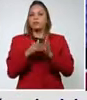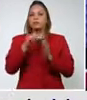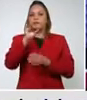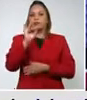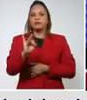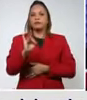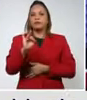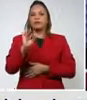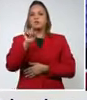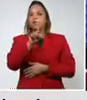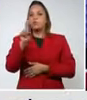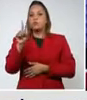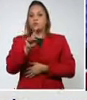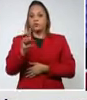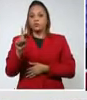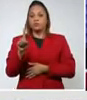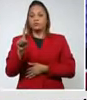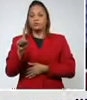5.711